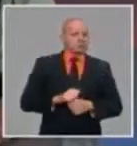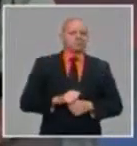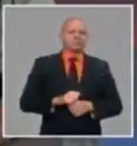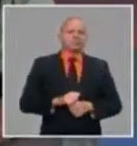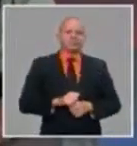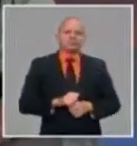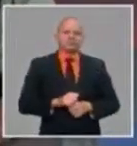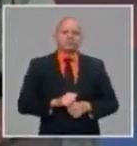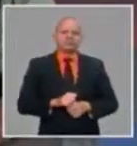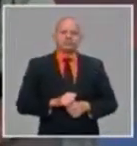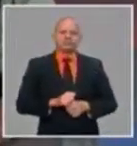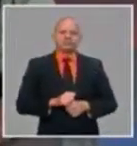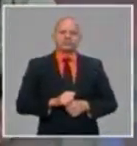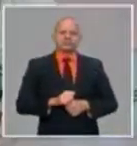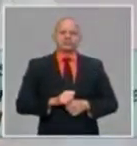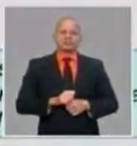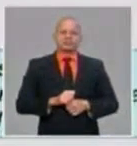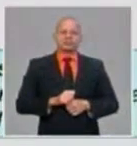Adelante.